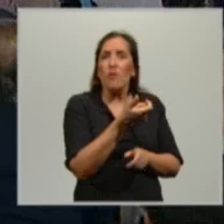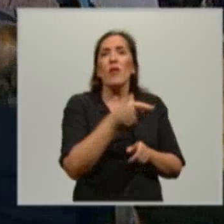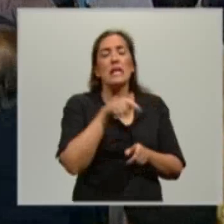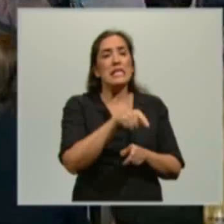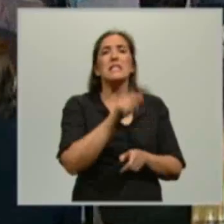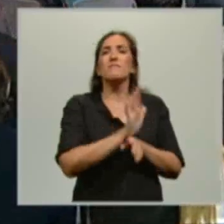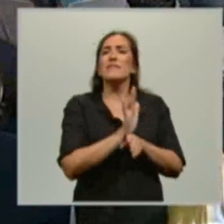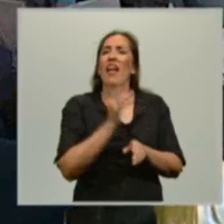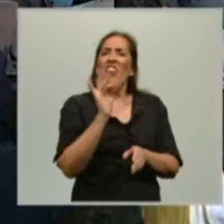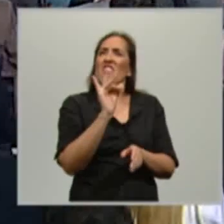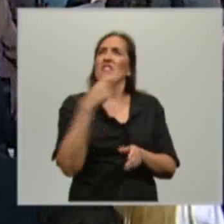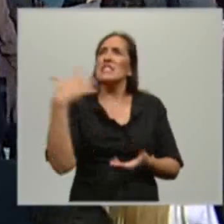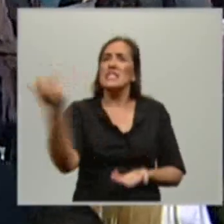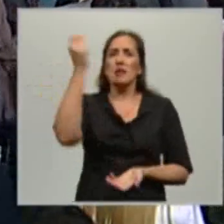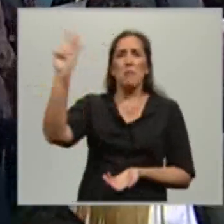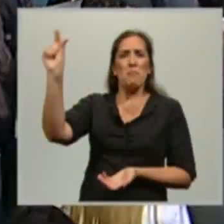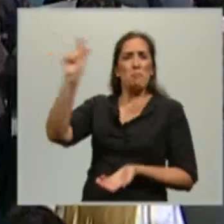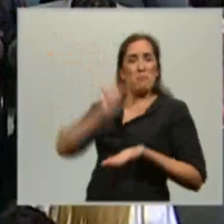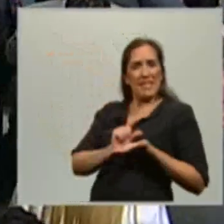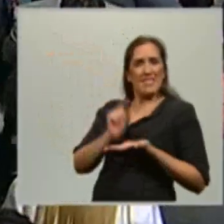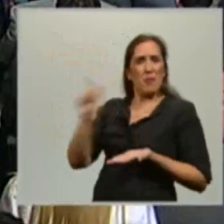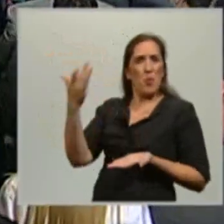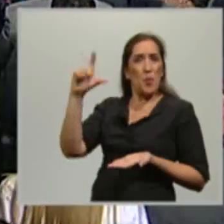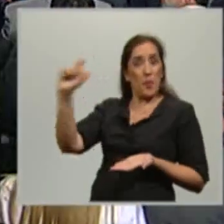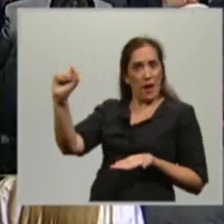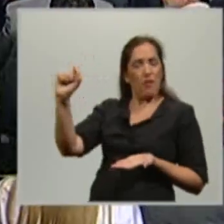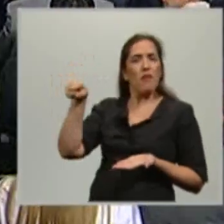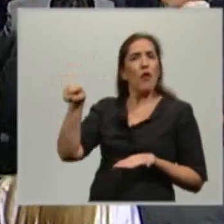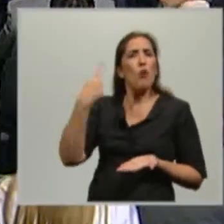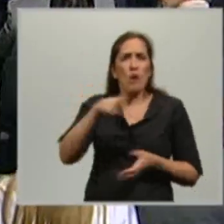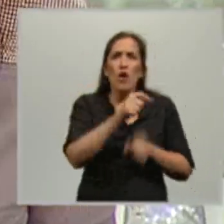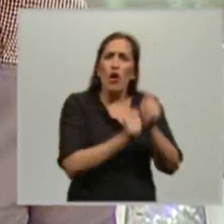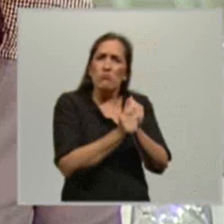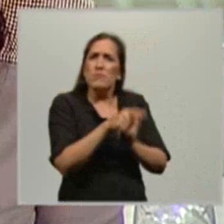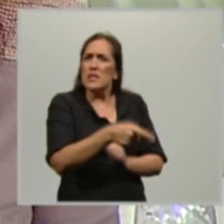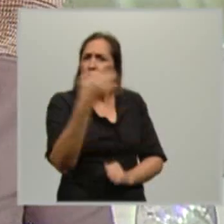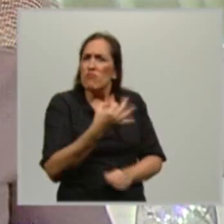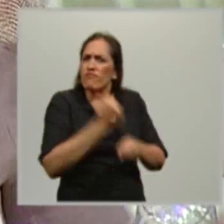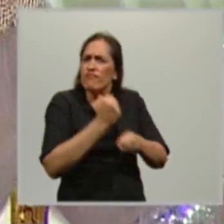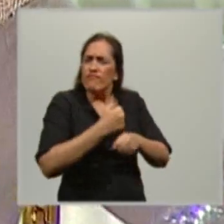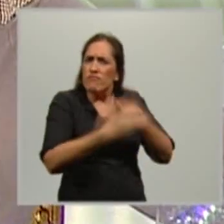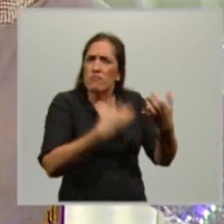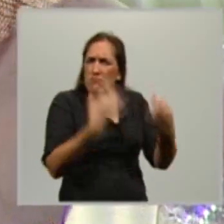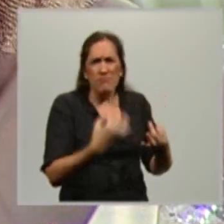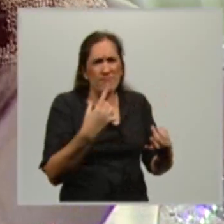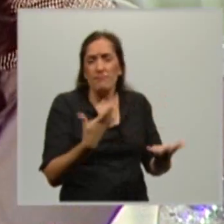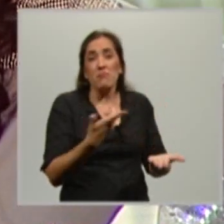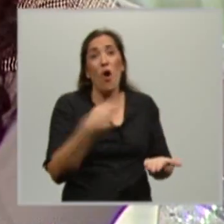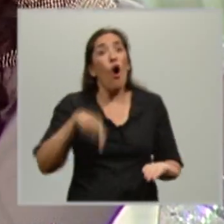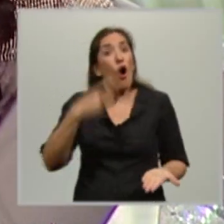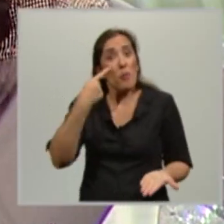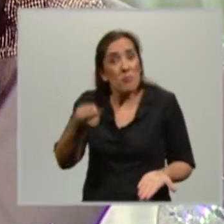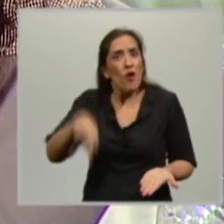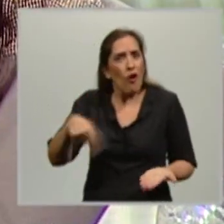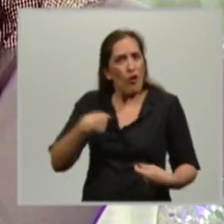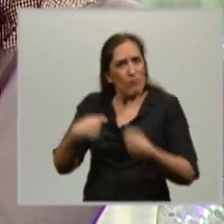sujeto de crédito bancario y que sin embargo son excelentes empresas porque prestan servicios. Y si no, miren a quién le entregué